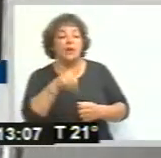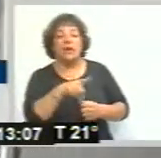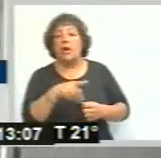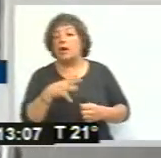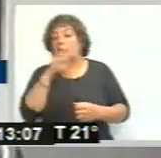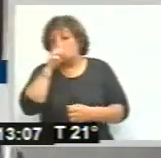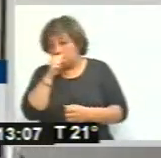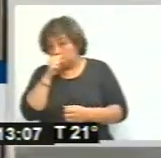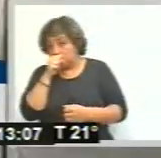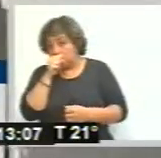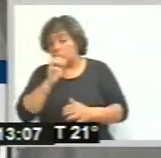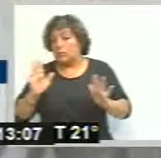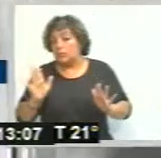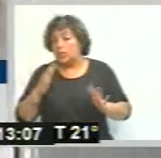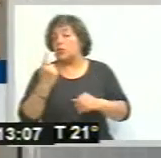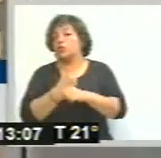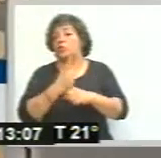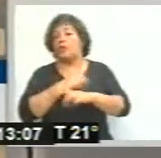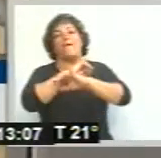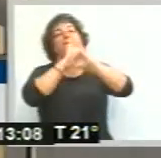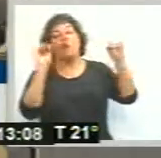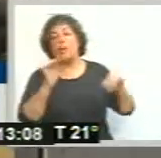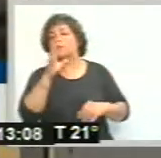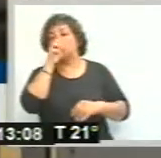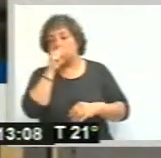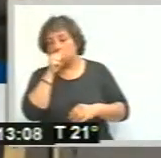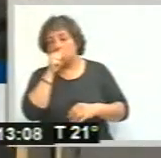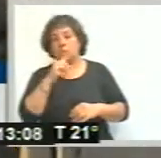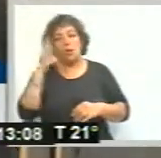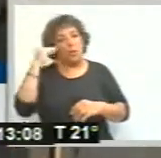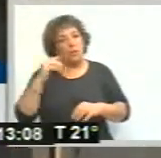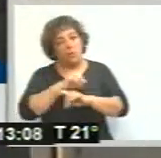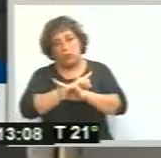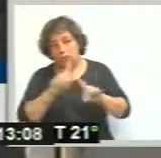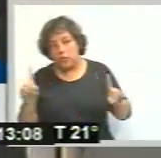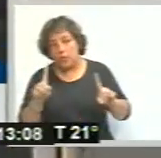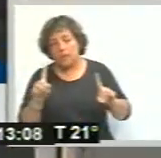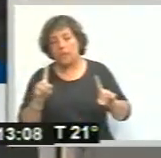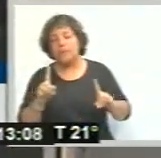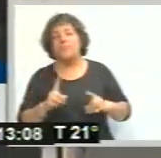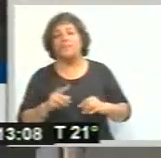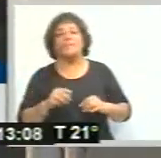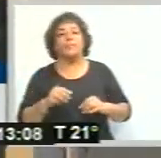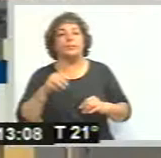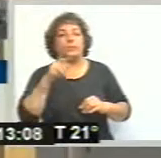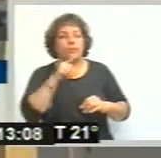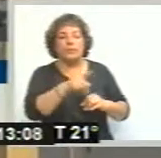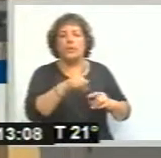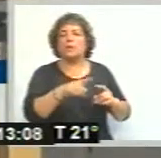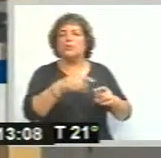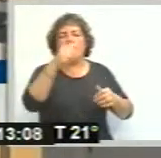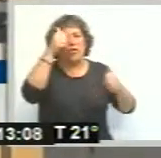Continúa indudablemente con el pronóstico reservado. No nos olvidemos de que ha sido un